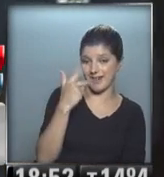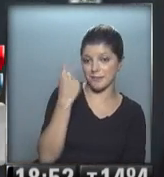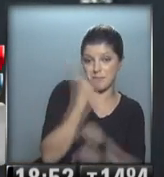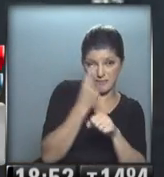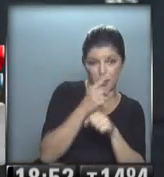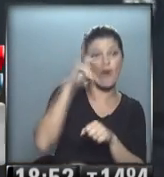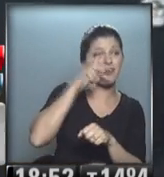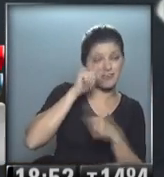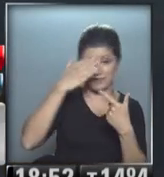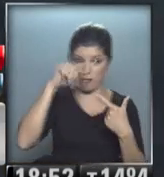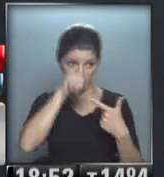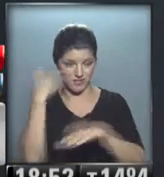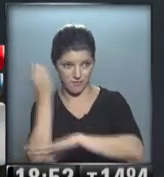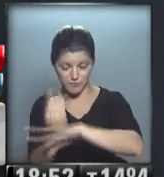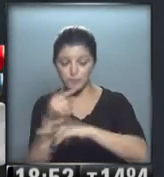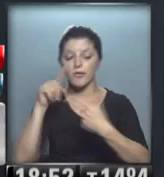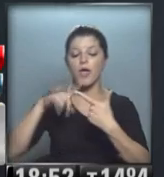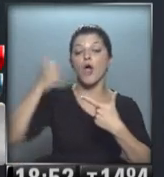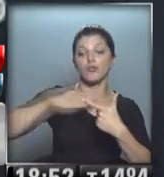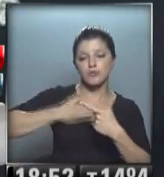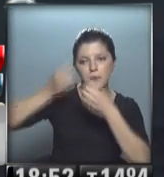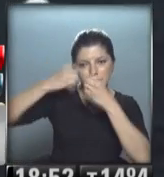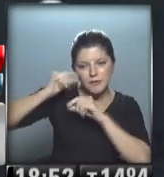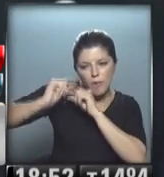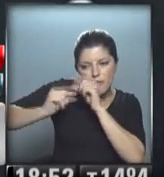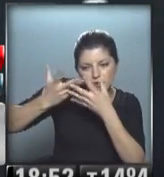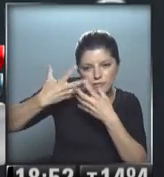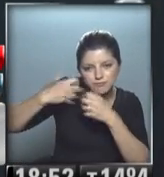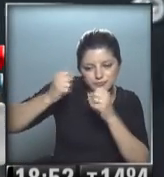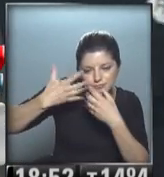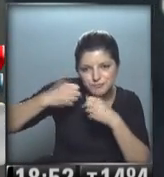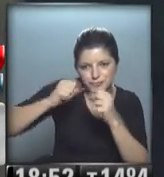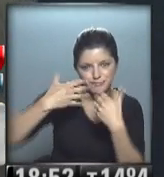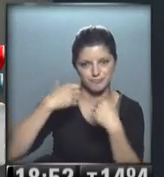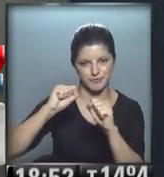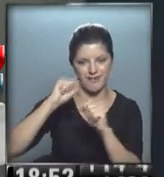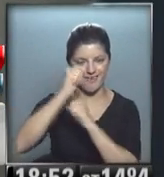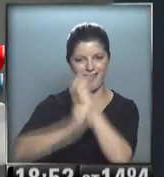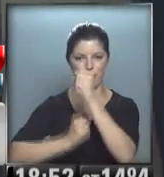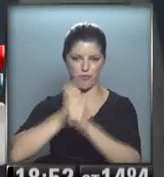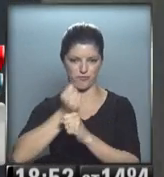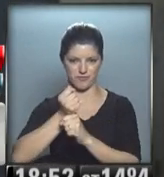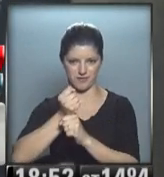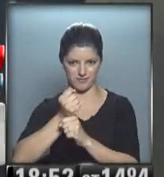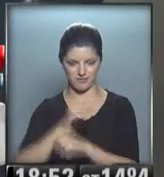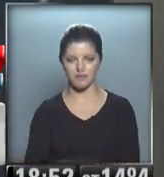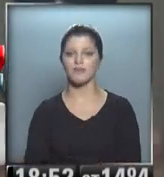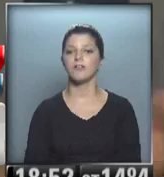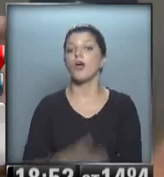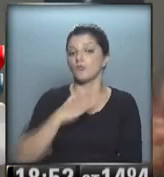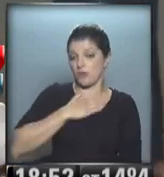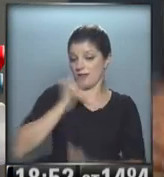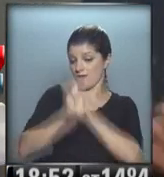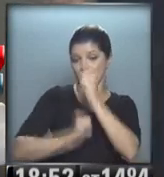después con usted, nosotros empezamos a recuperar todo este complejo de la industria de la defensa para los argentinos, con nuestras